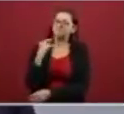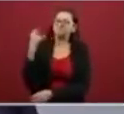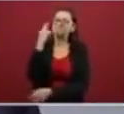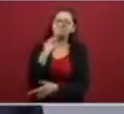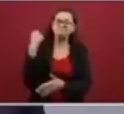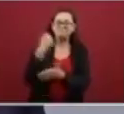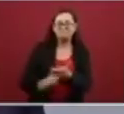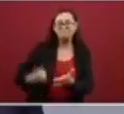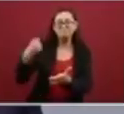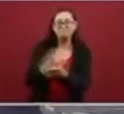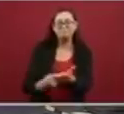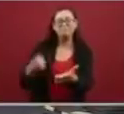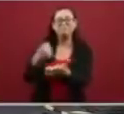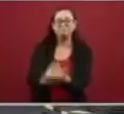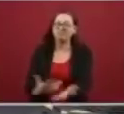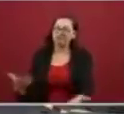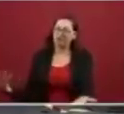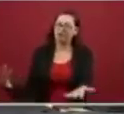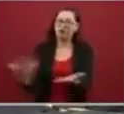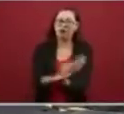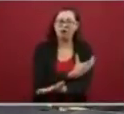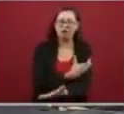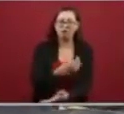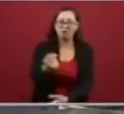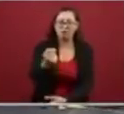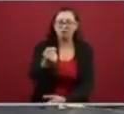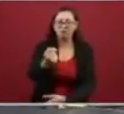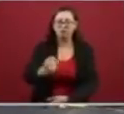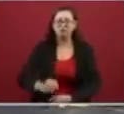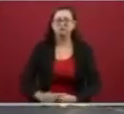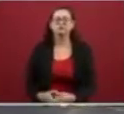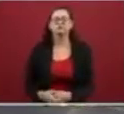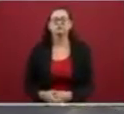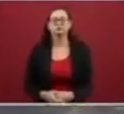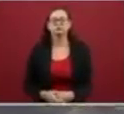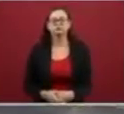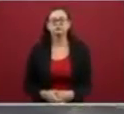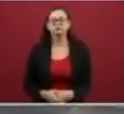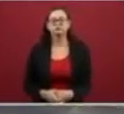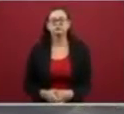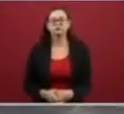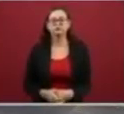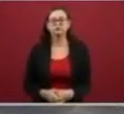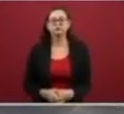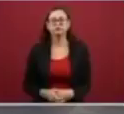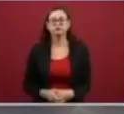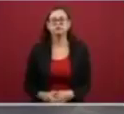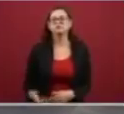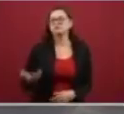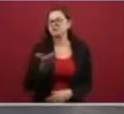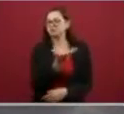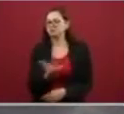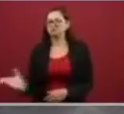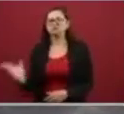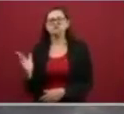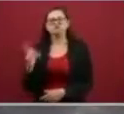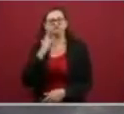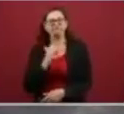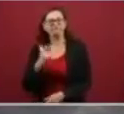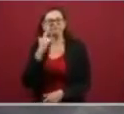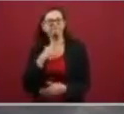que encarnaron con perseverancia la voz por la justicia,